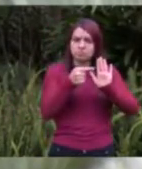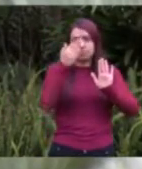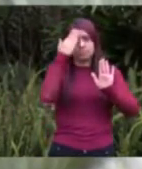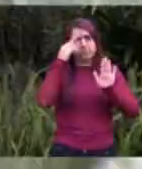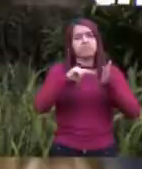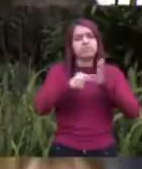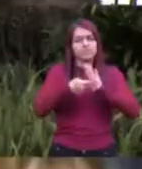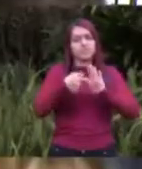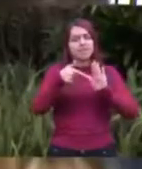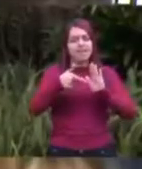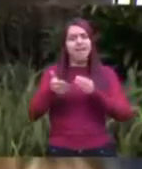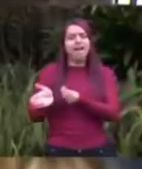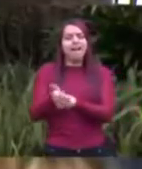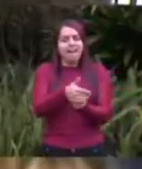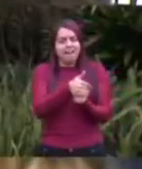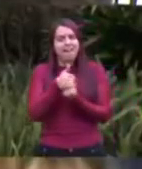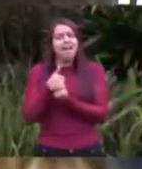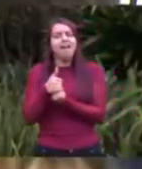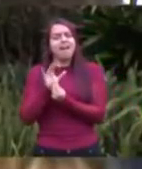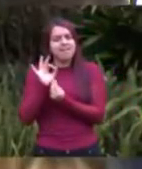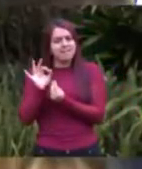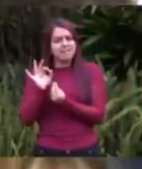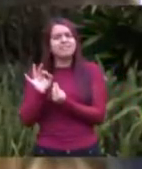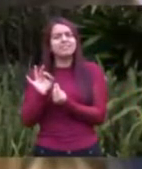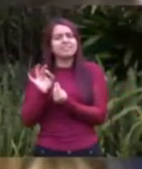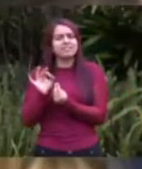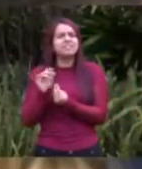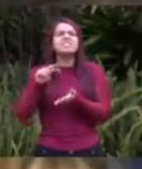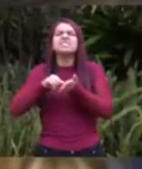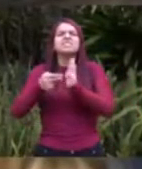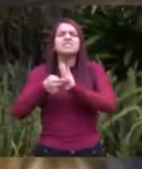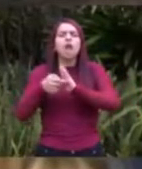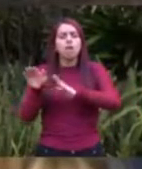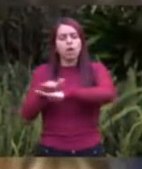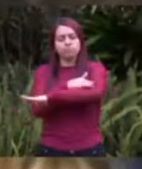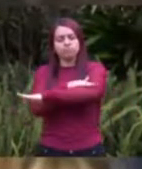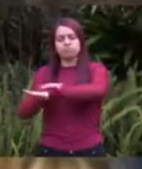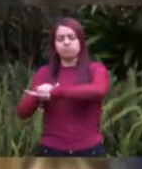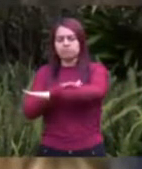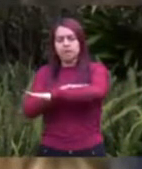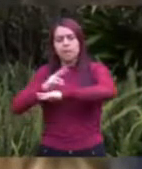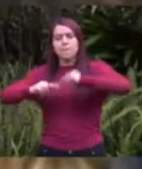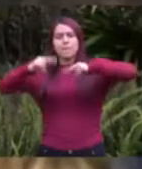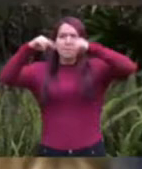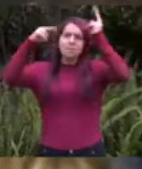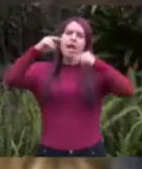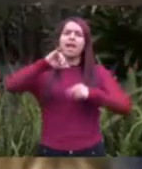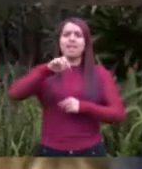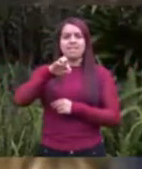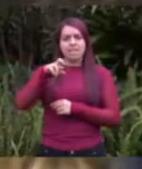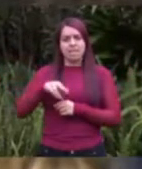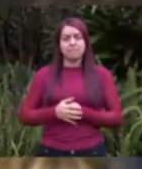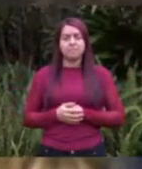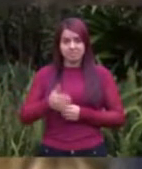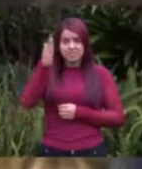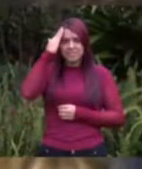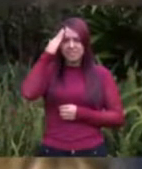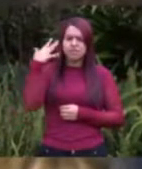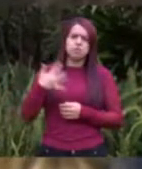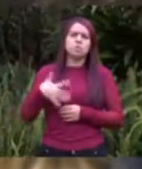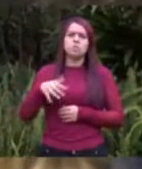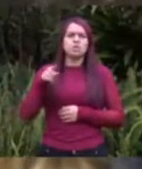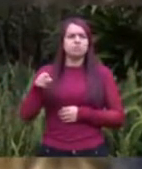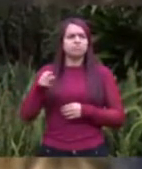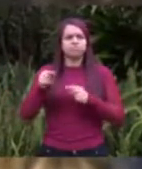respalda precisamente y la que le da piso a esta jurisdicción. Todo esto generó una gran